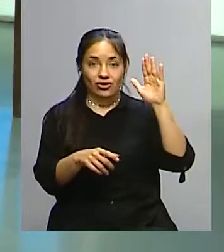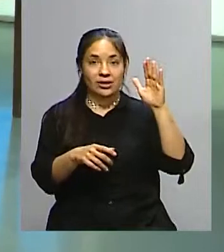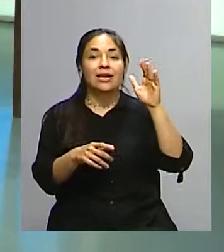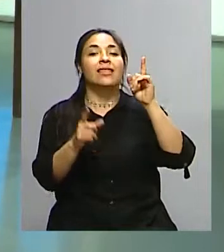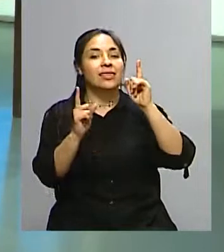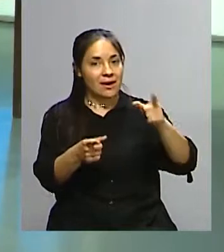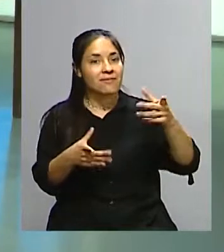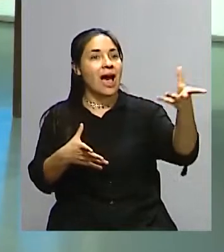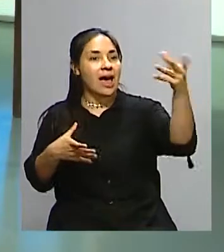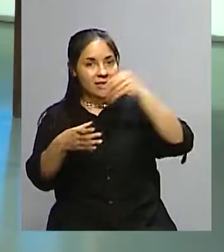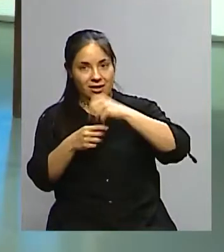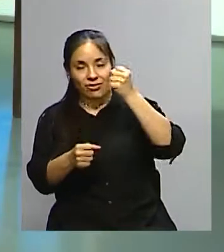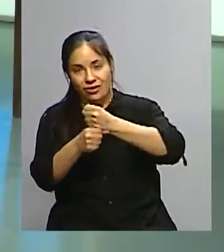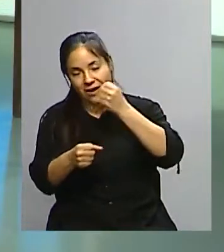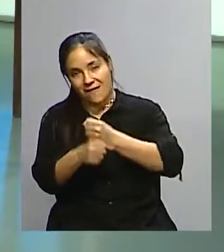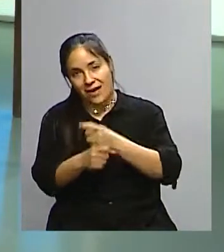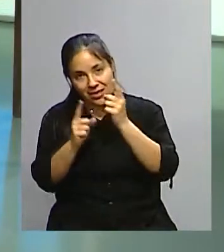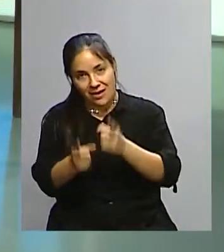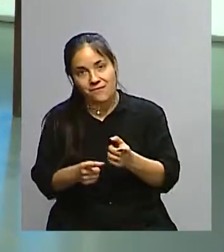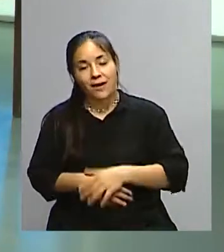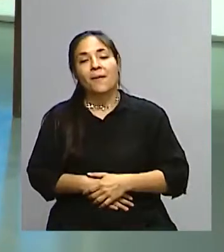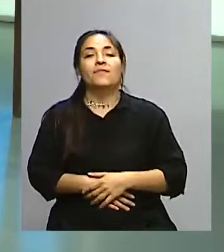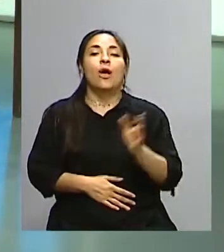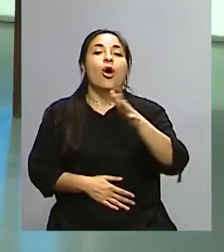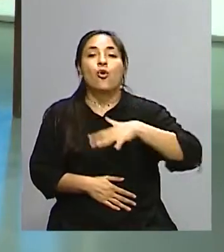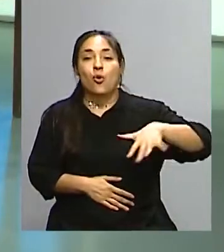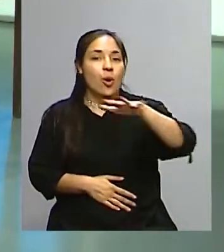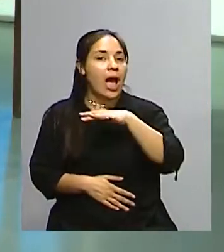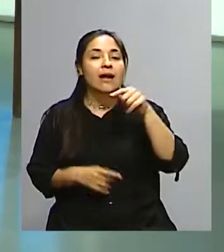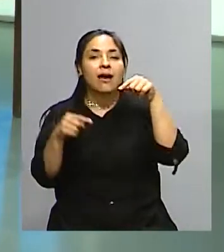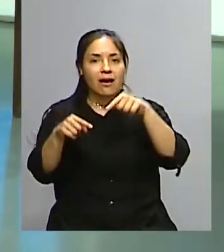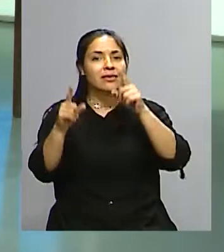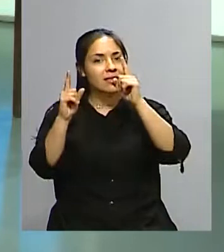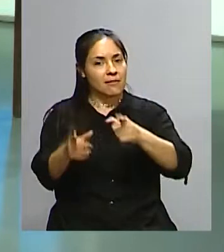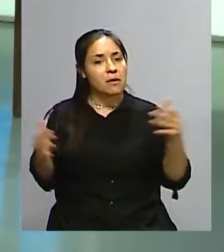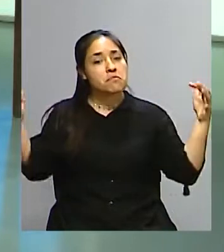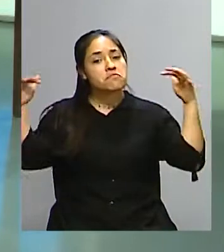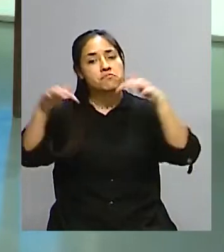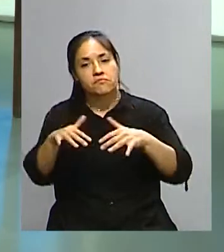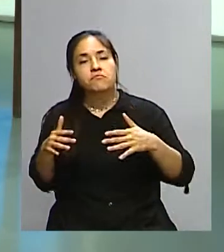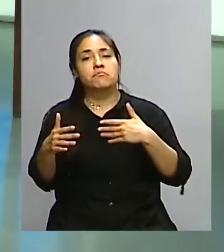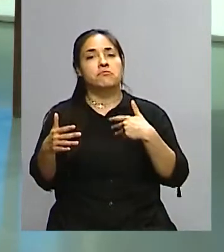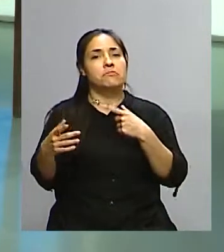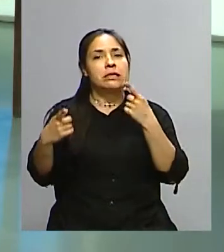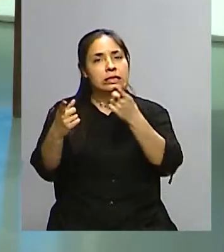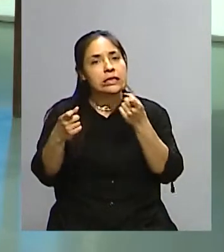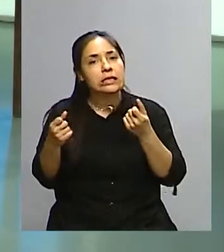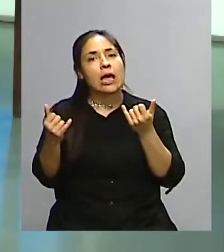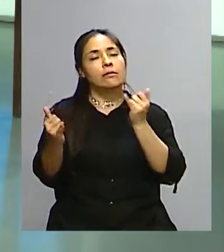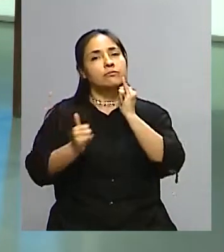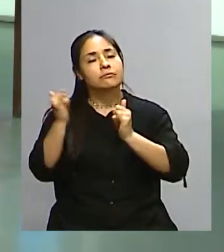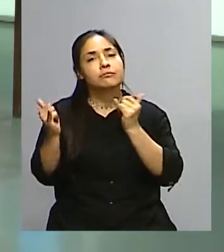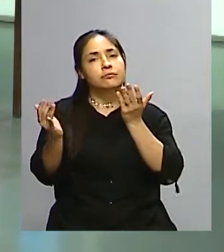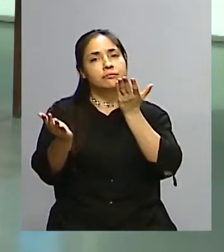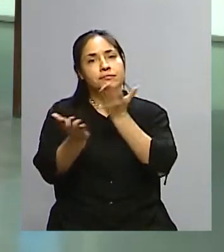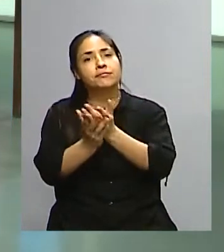en este espacio, ¿no? Porque entiendan que es el lugar donde se puede ir a expresar una necesidad también y aportar. Sí. Sí, lo pensamos